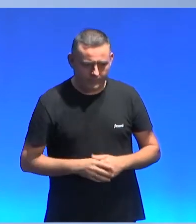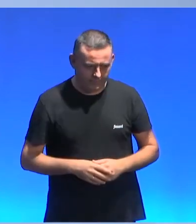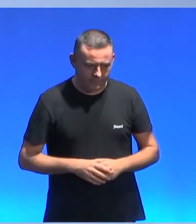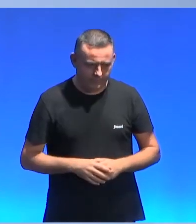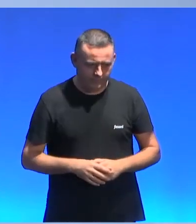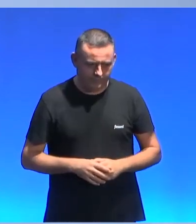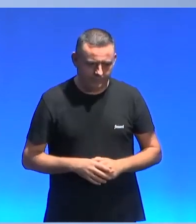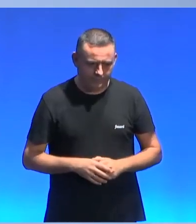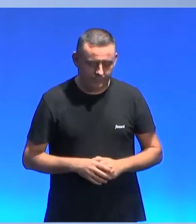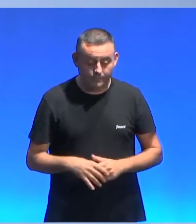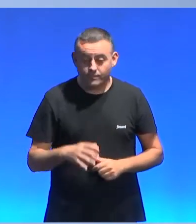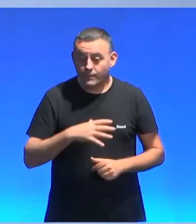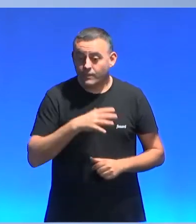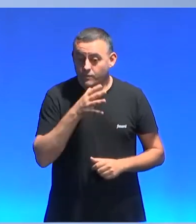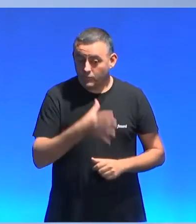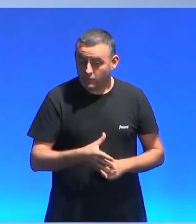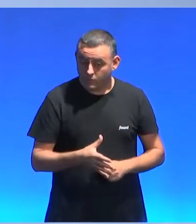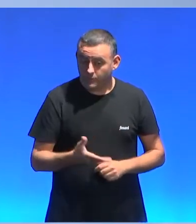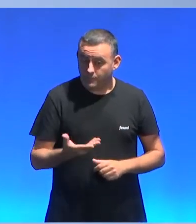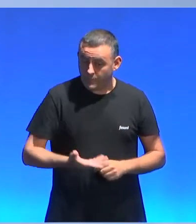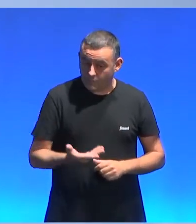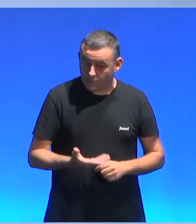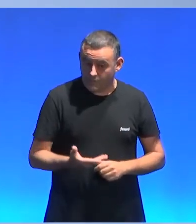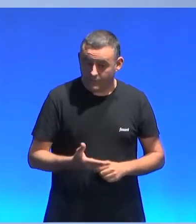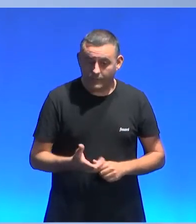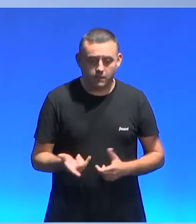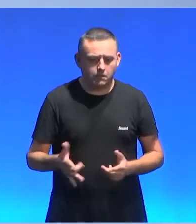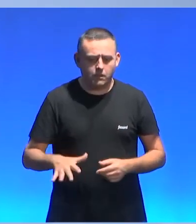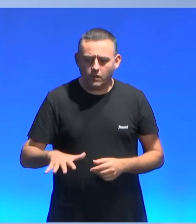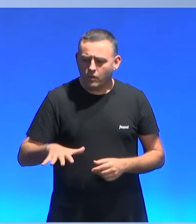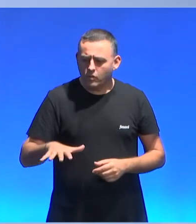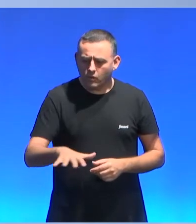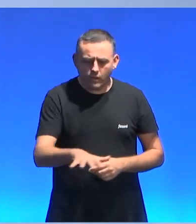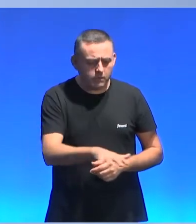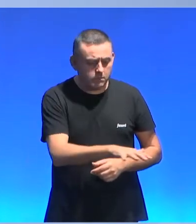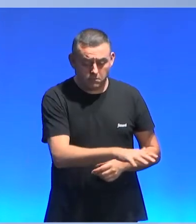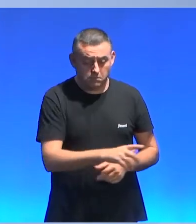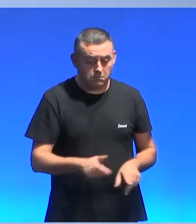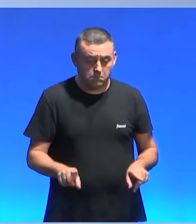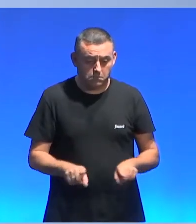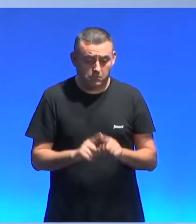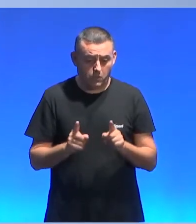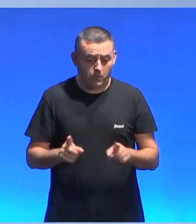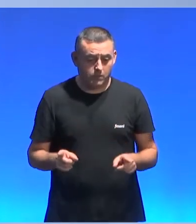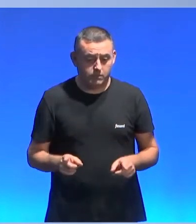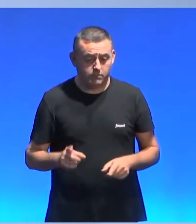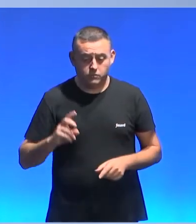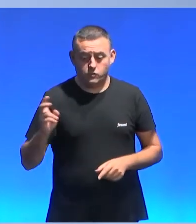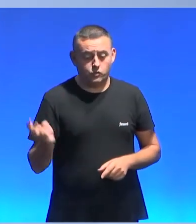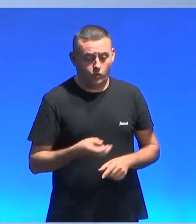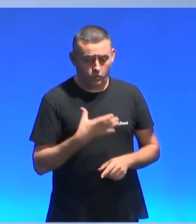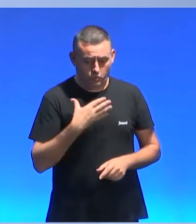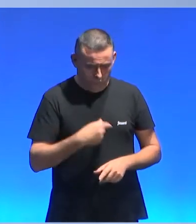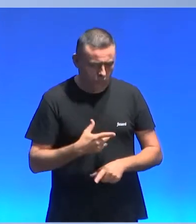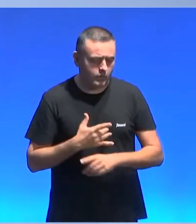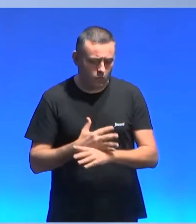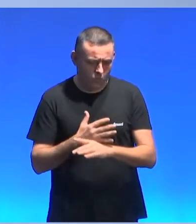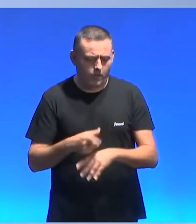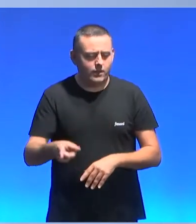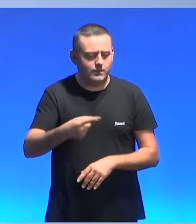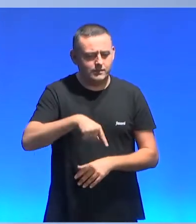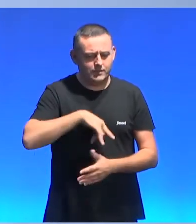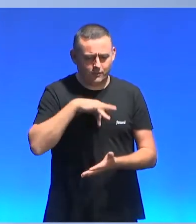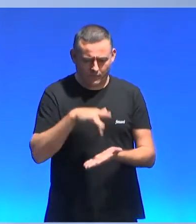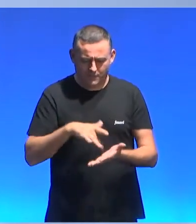Pensando que en todos los lugares se puede jugar y se juega y hemos jugado, y